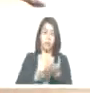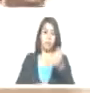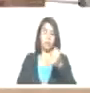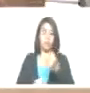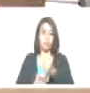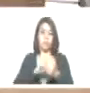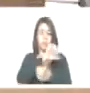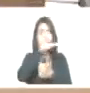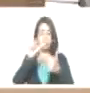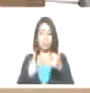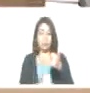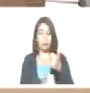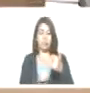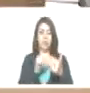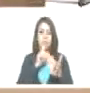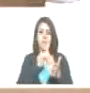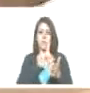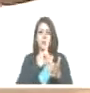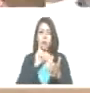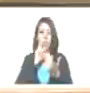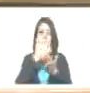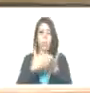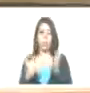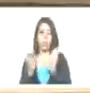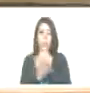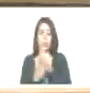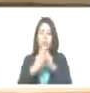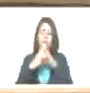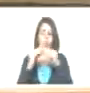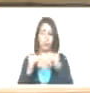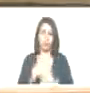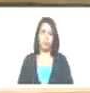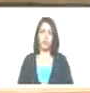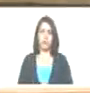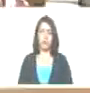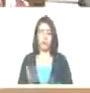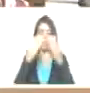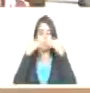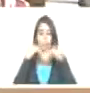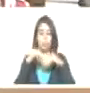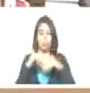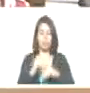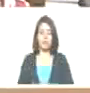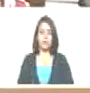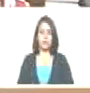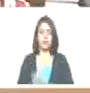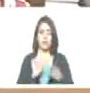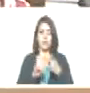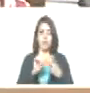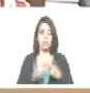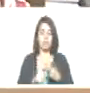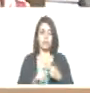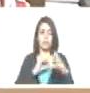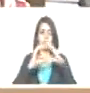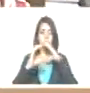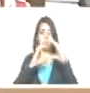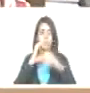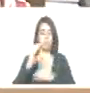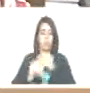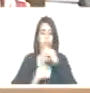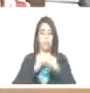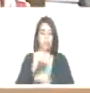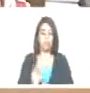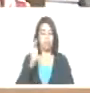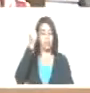en lista anexa. Es todo esta cuenta, presidente. En cuenta. Siguiente punto. Cuenta número 2, comunicación suscrita por la diputada